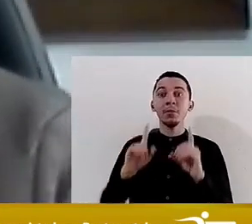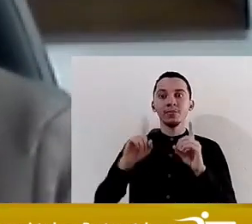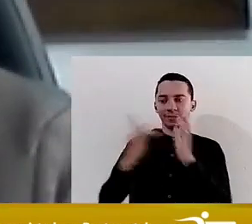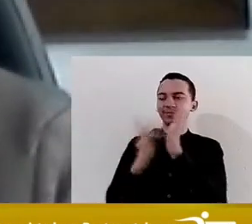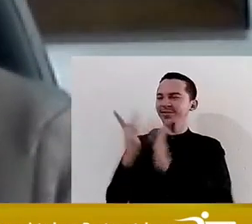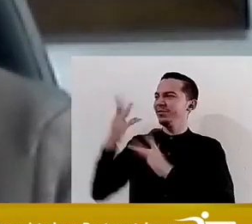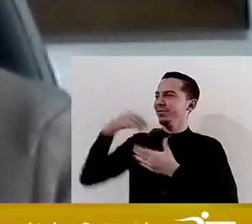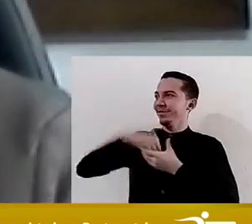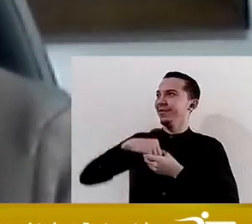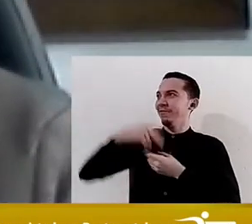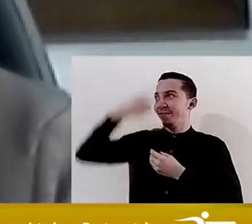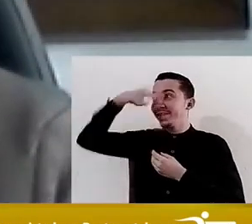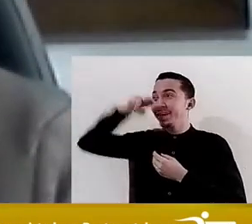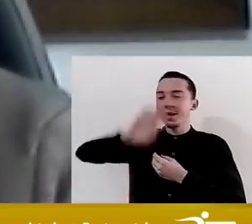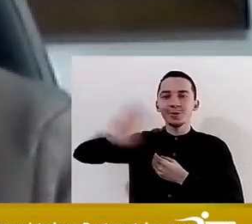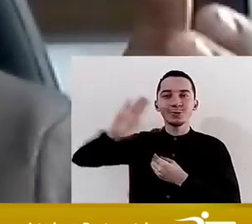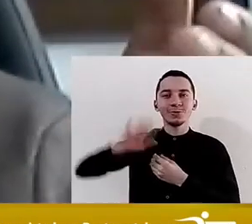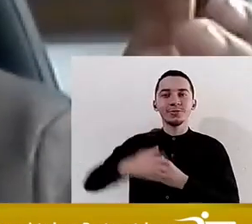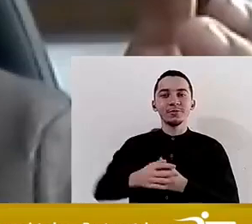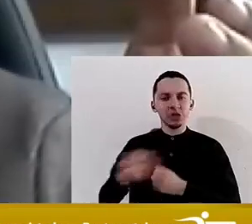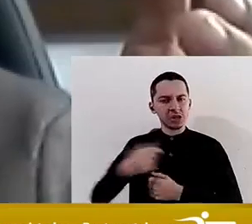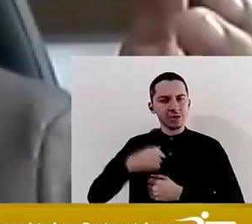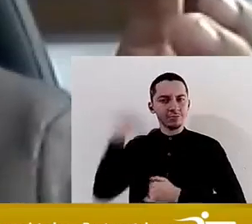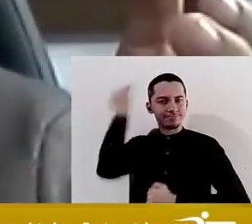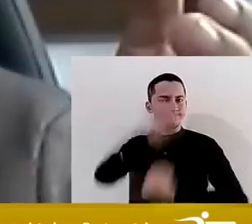Así que es importante que nosotros